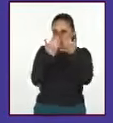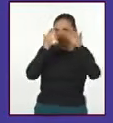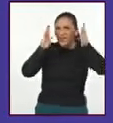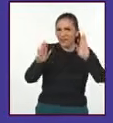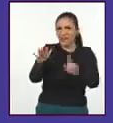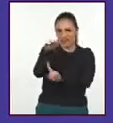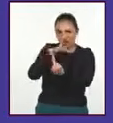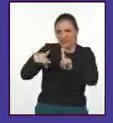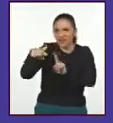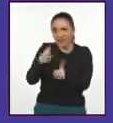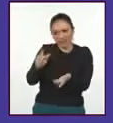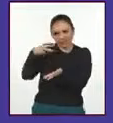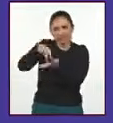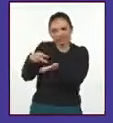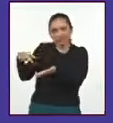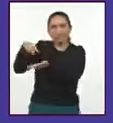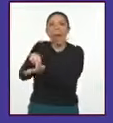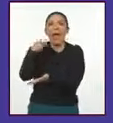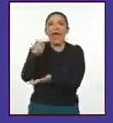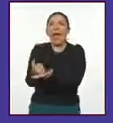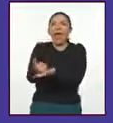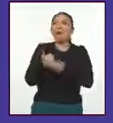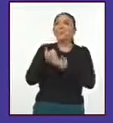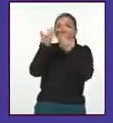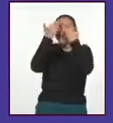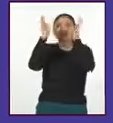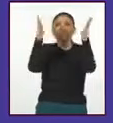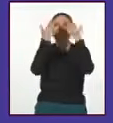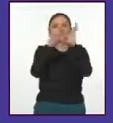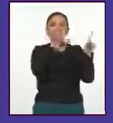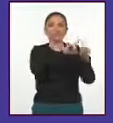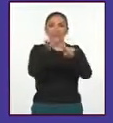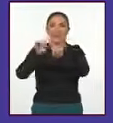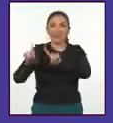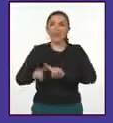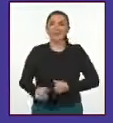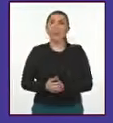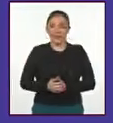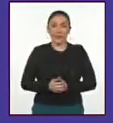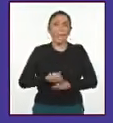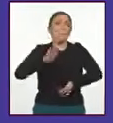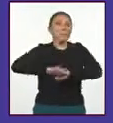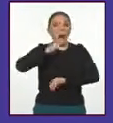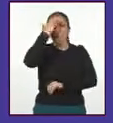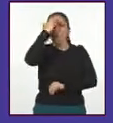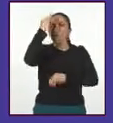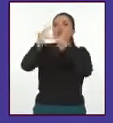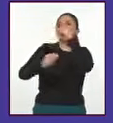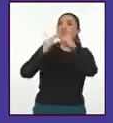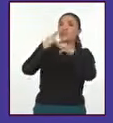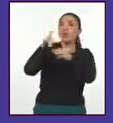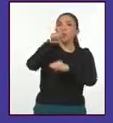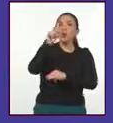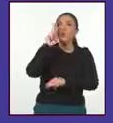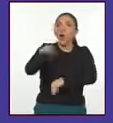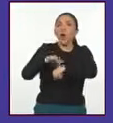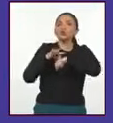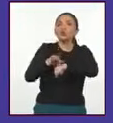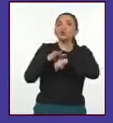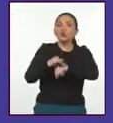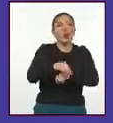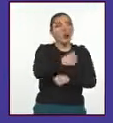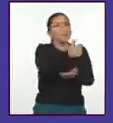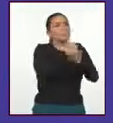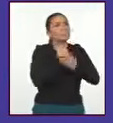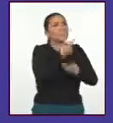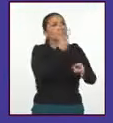sociales enriquecedores abren nuevas posibilidades. Conocemos mejor el mundo cuando lo vemos a través de otras miradas,